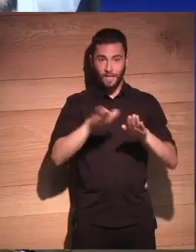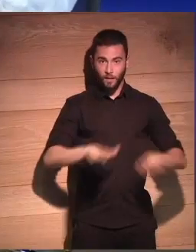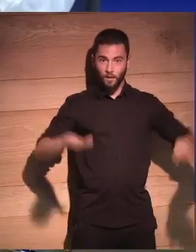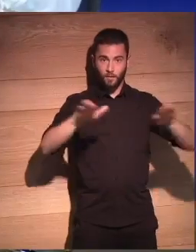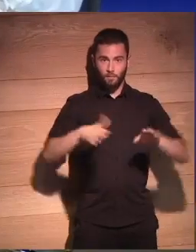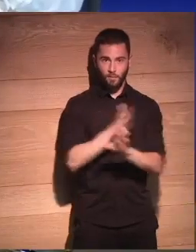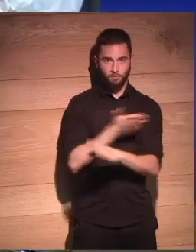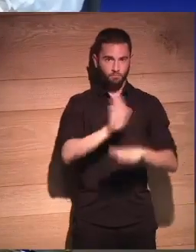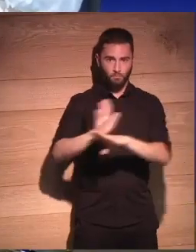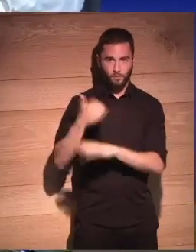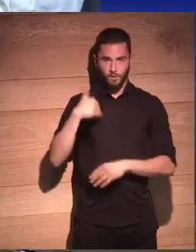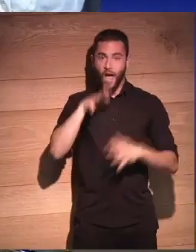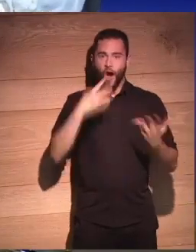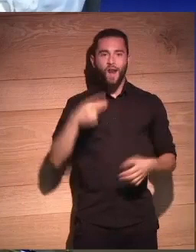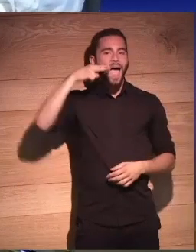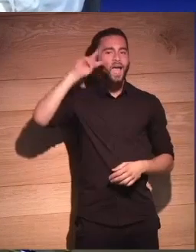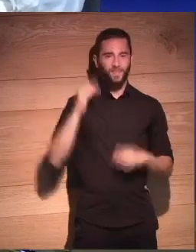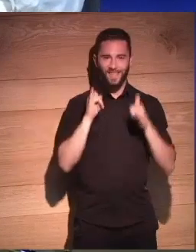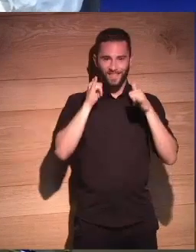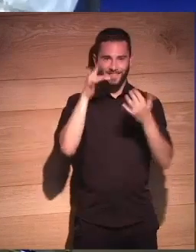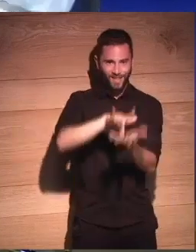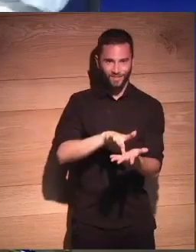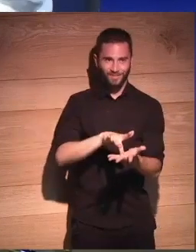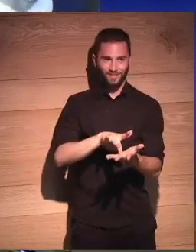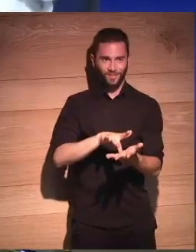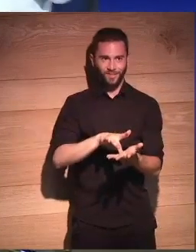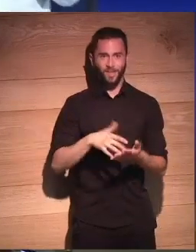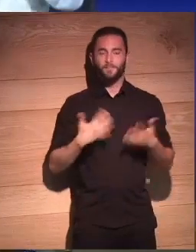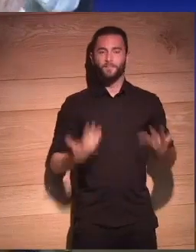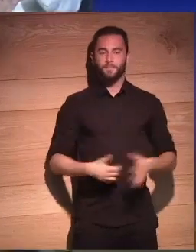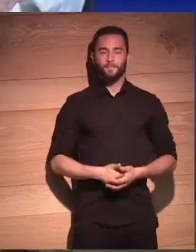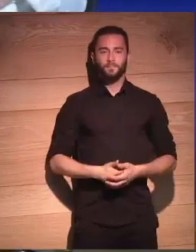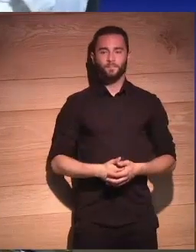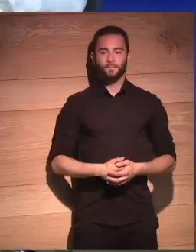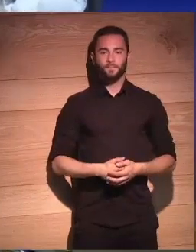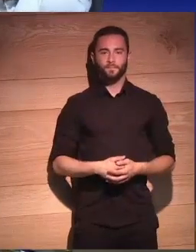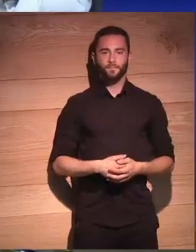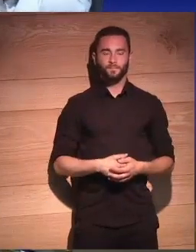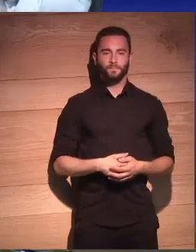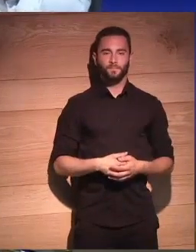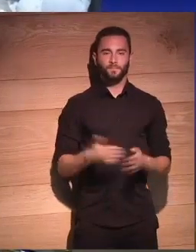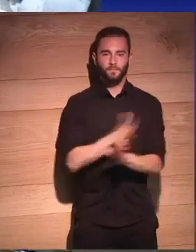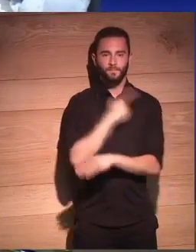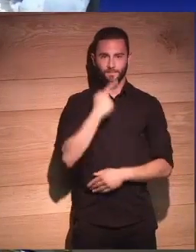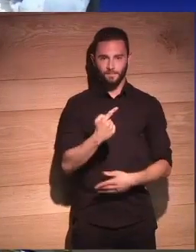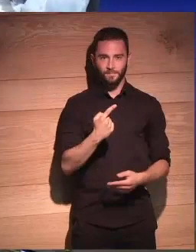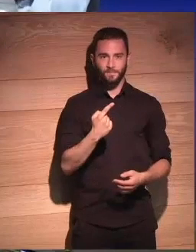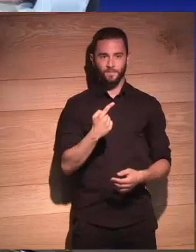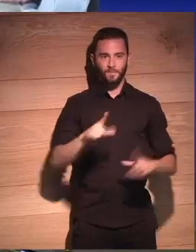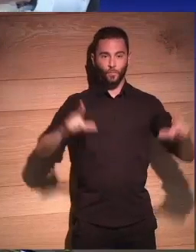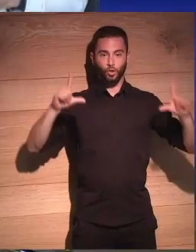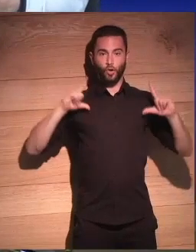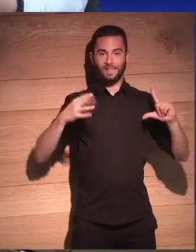Pasamos a la experiencia. A la experiencia. Al envejecimiento. Que, como he apuntado antes, el